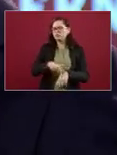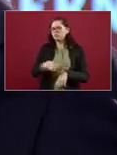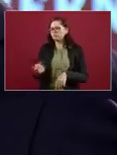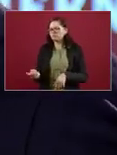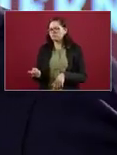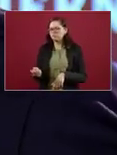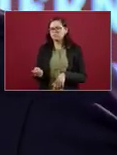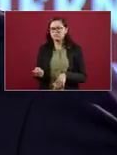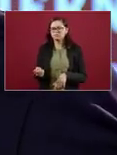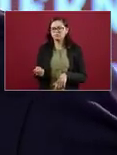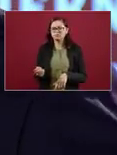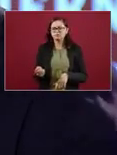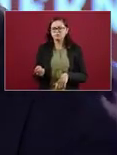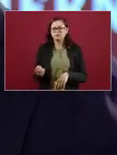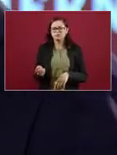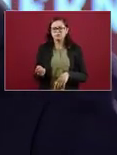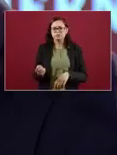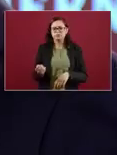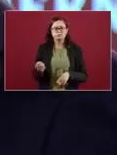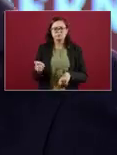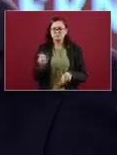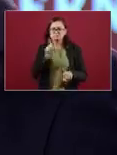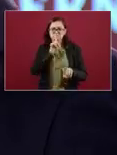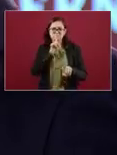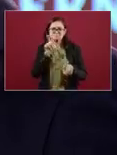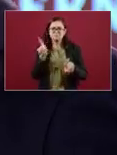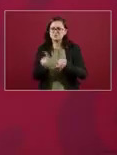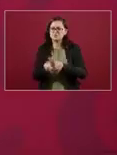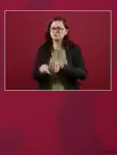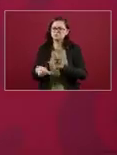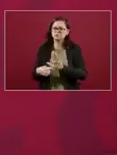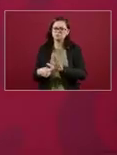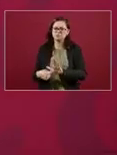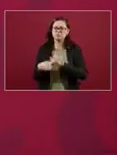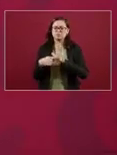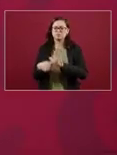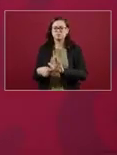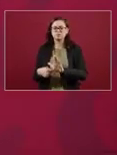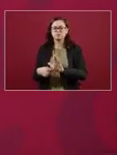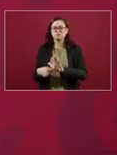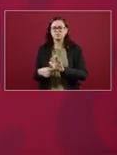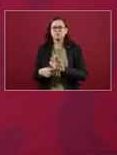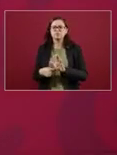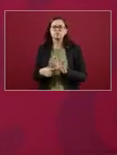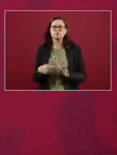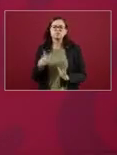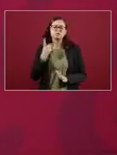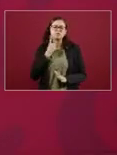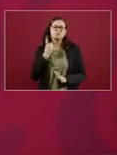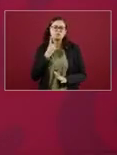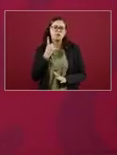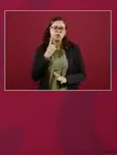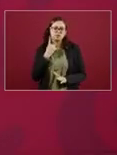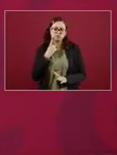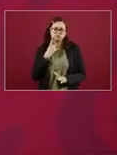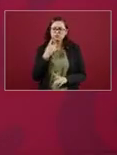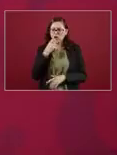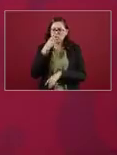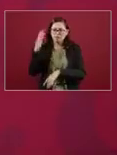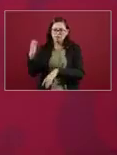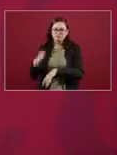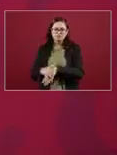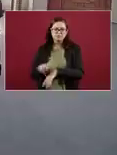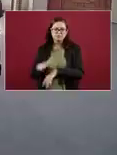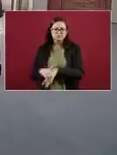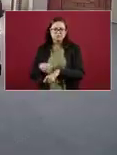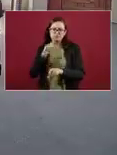lo hemos dado a conocer a los legisladores,